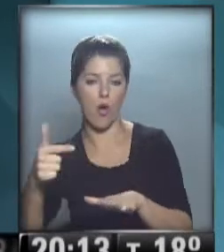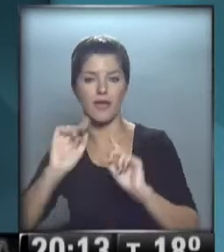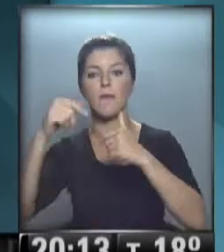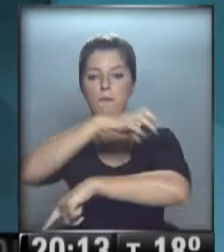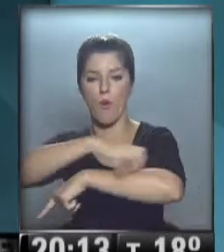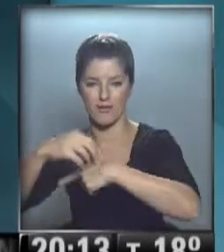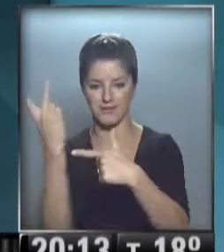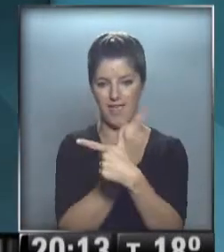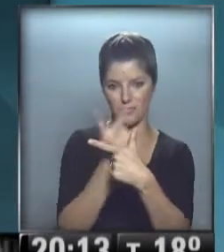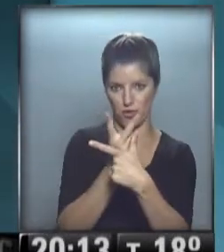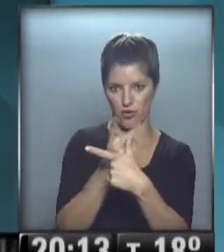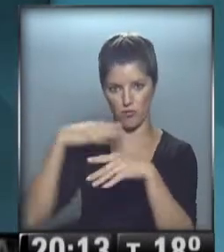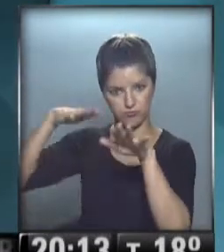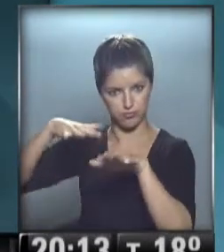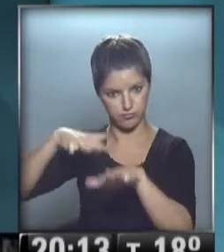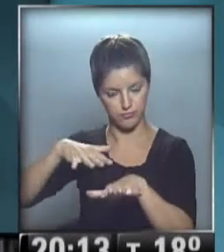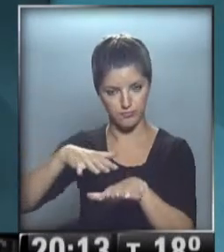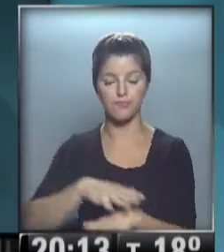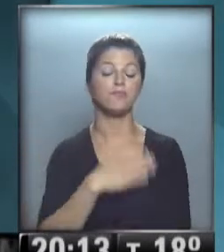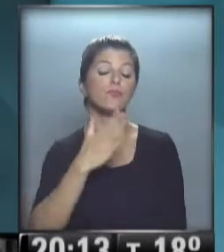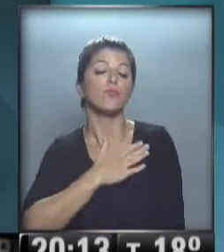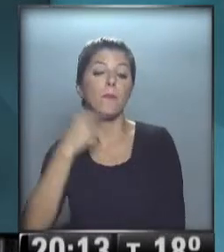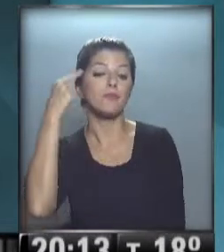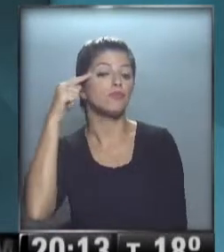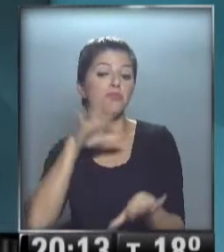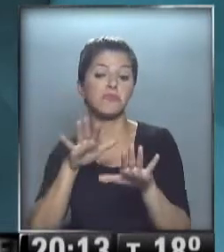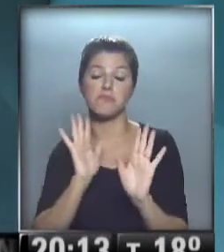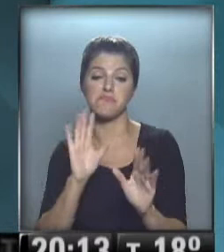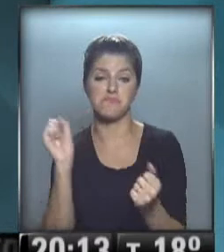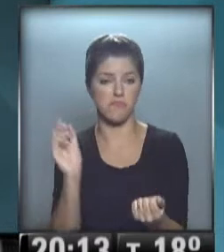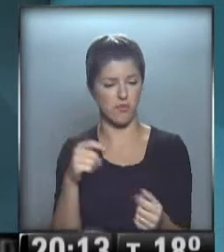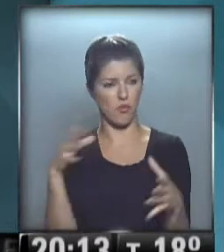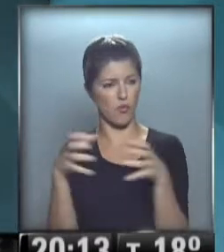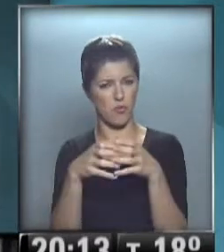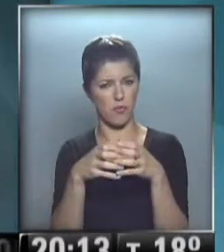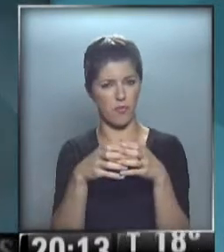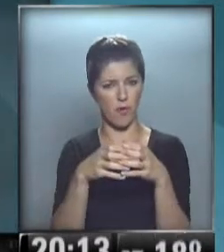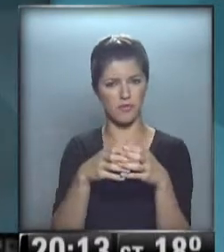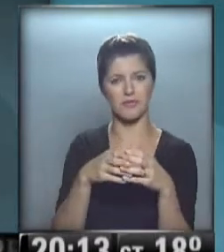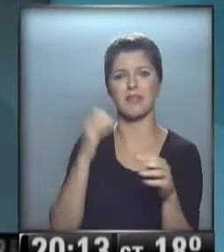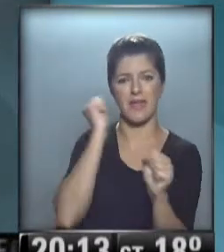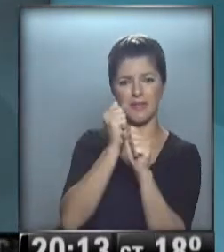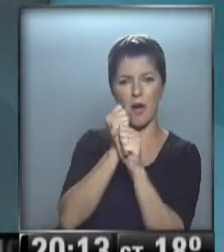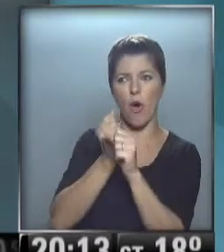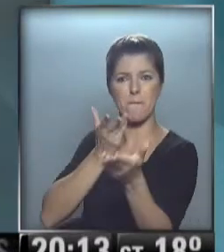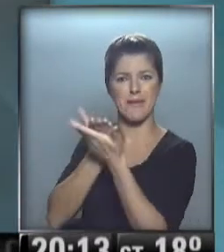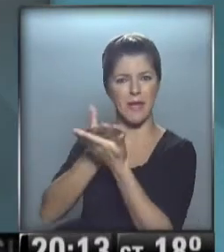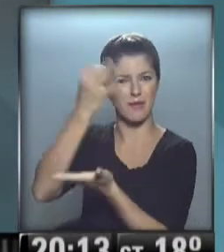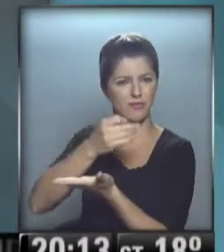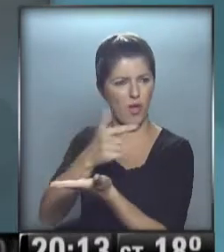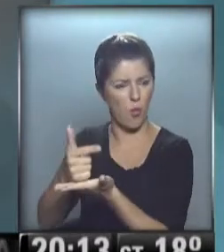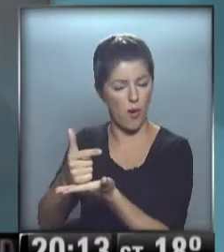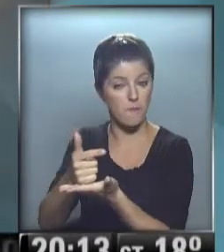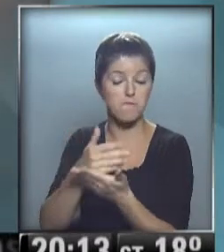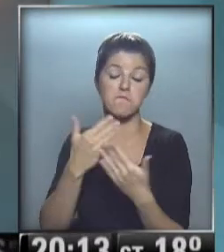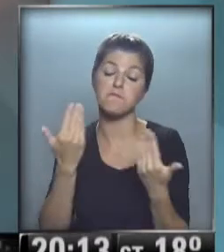pobreza. Nosotros creemos que es un hecho novedoso que una central obrera reclame por la inseguridad. Sin embargo,